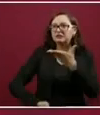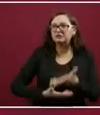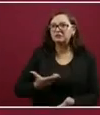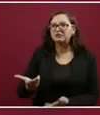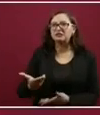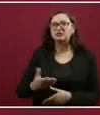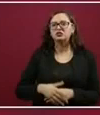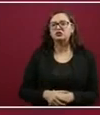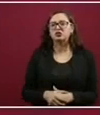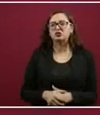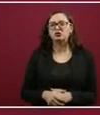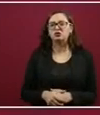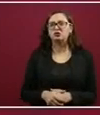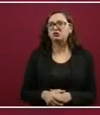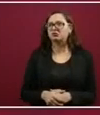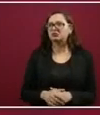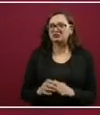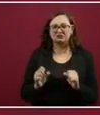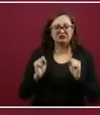en este caso de que no van a haber